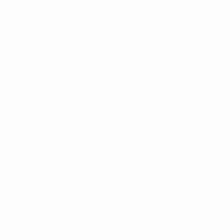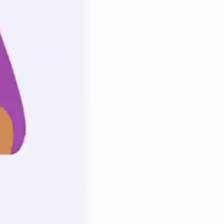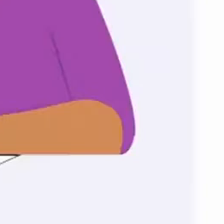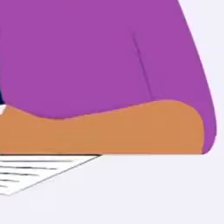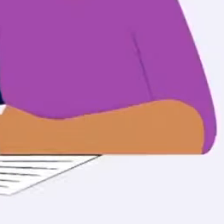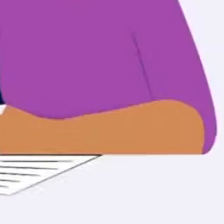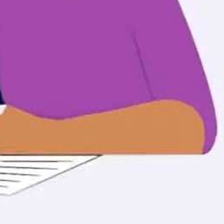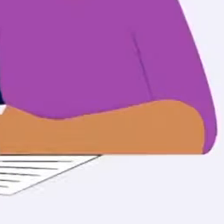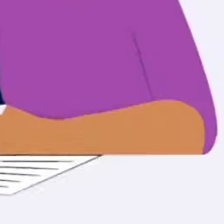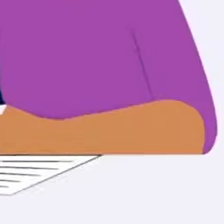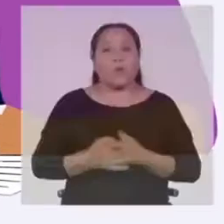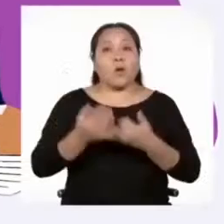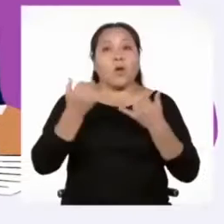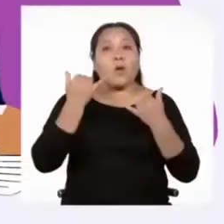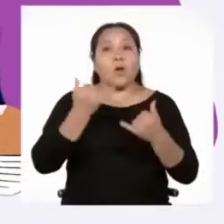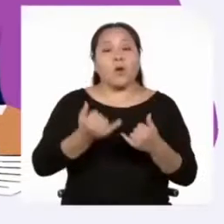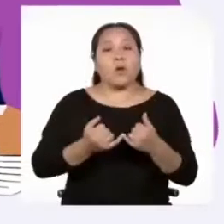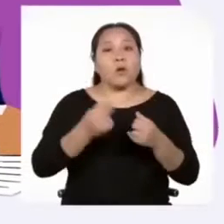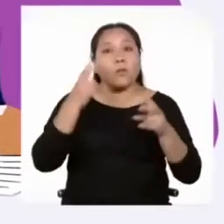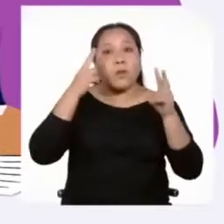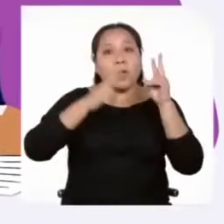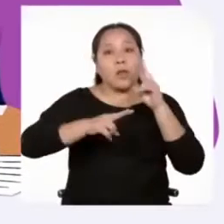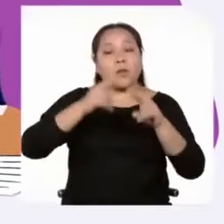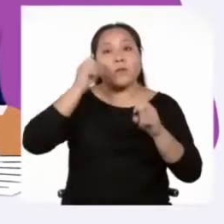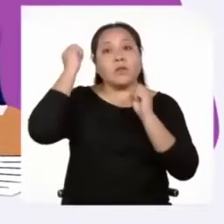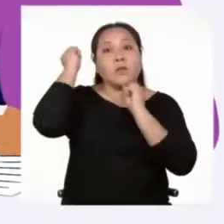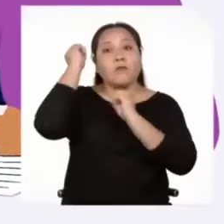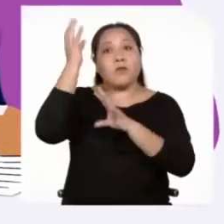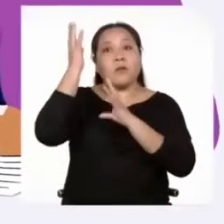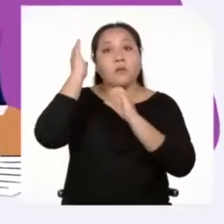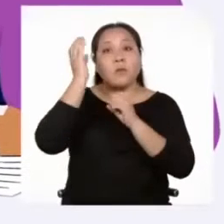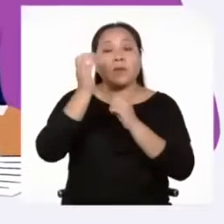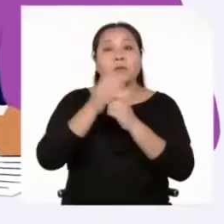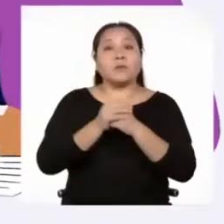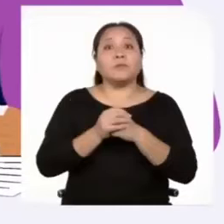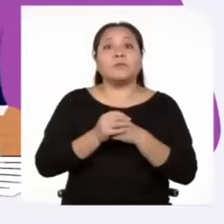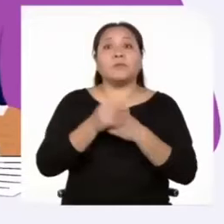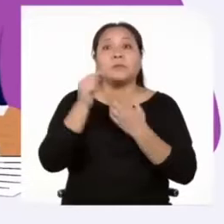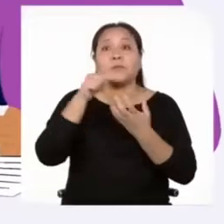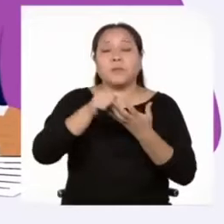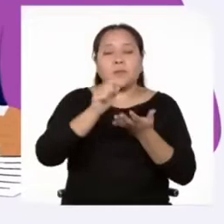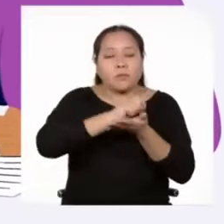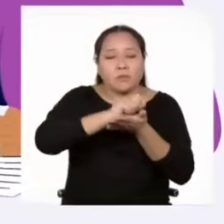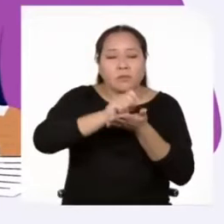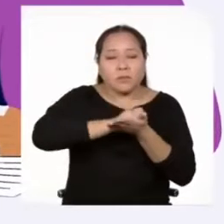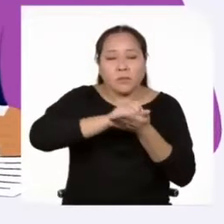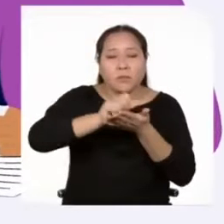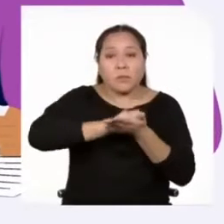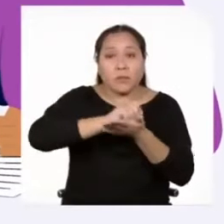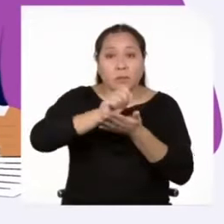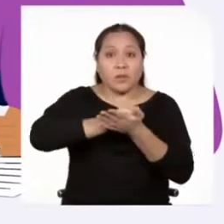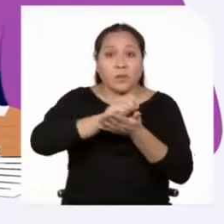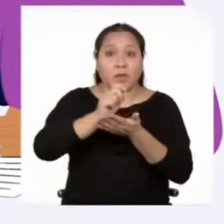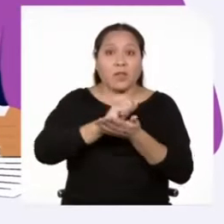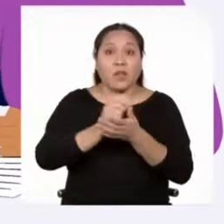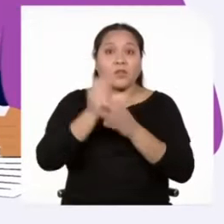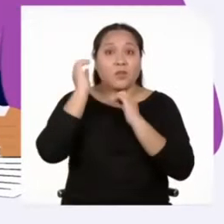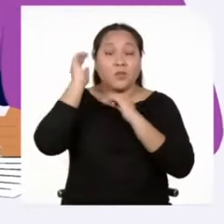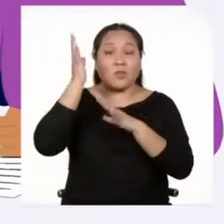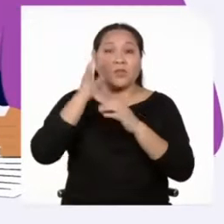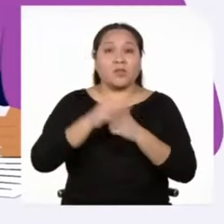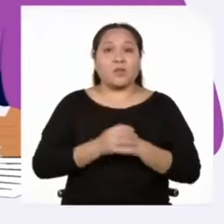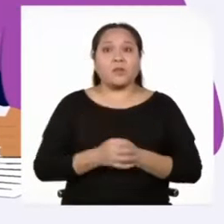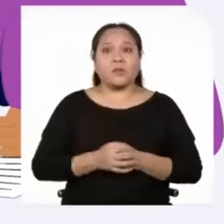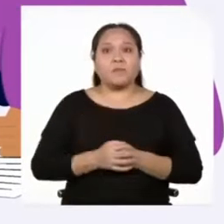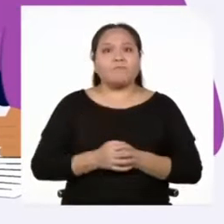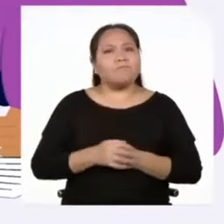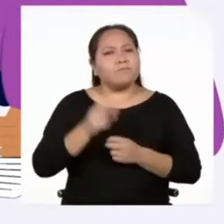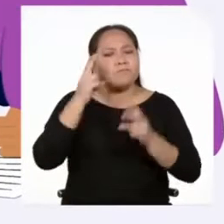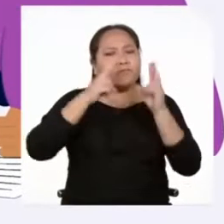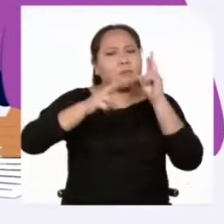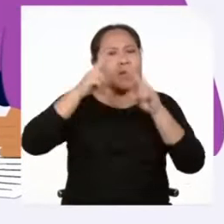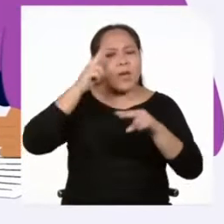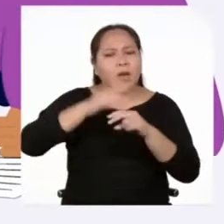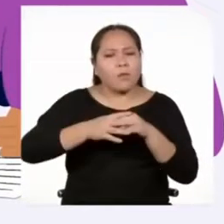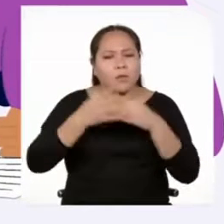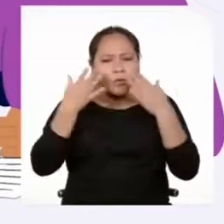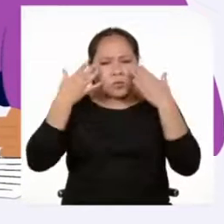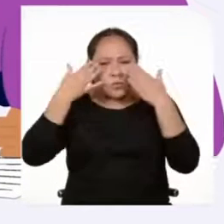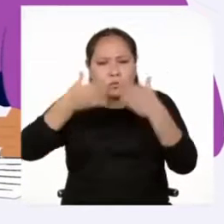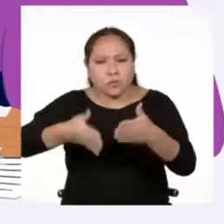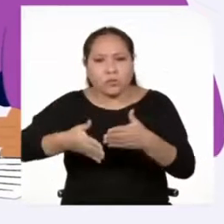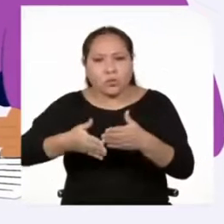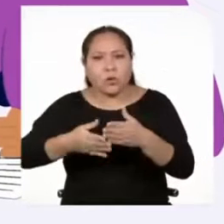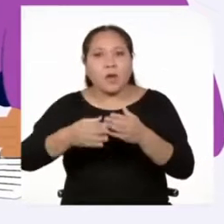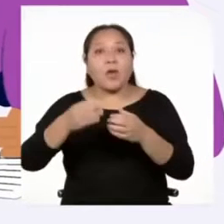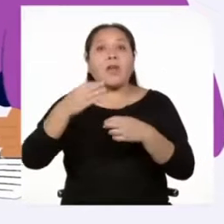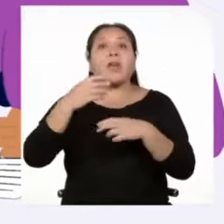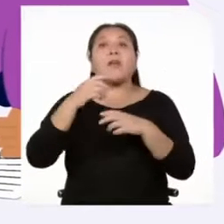Hoy revisaremos la información que nos ayudará a trabajar la escritura de textos expositivos. En específico, textos expositivos